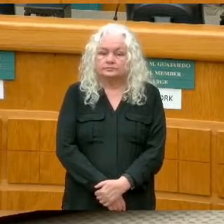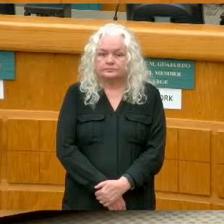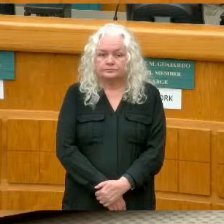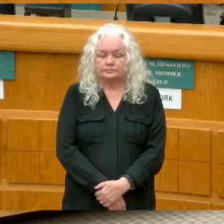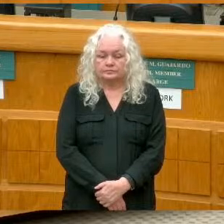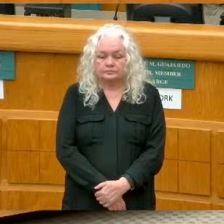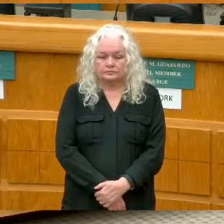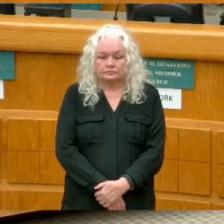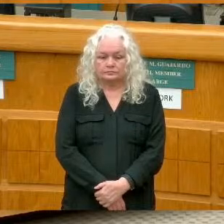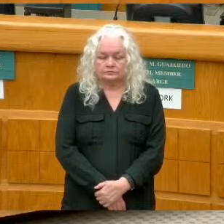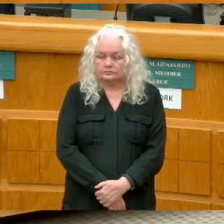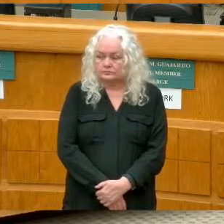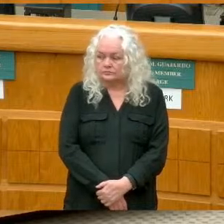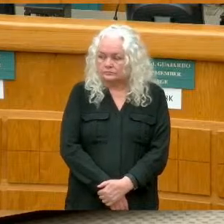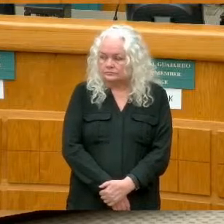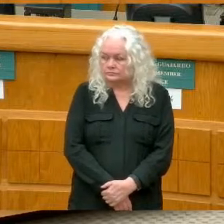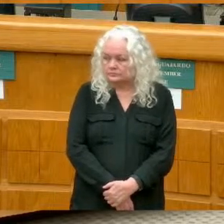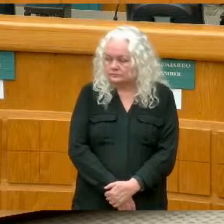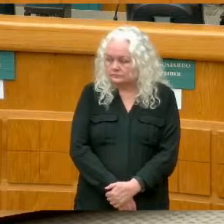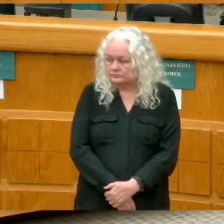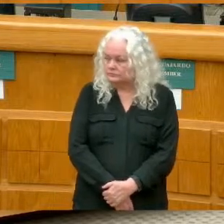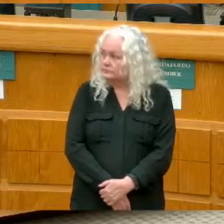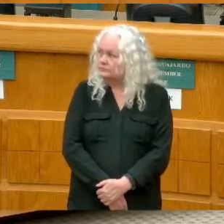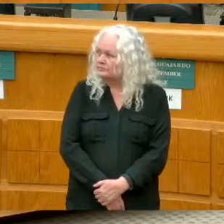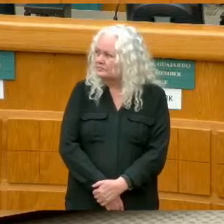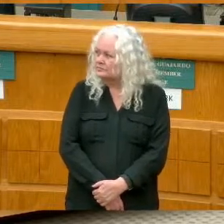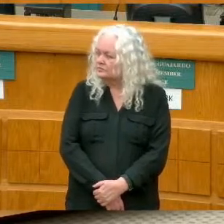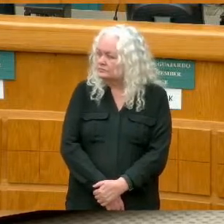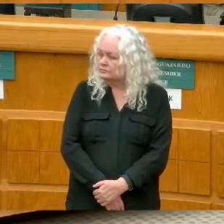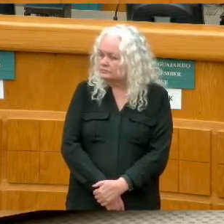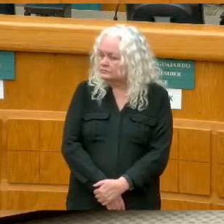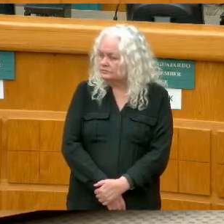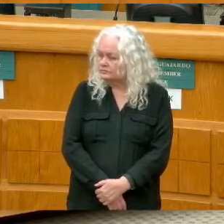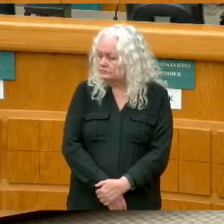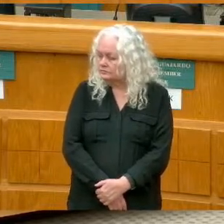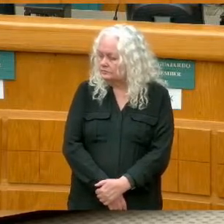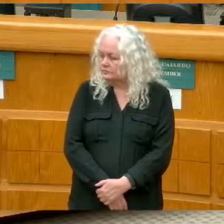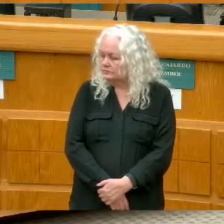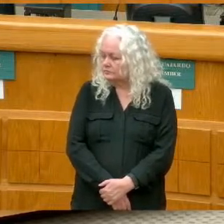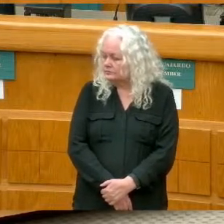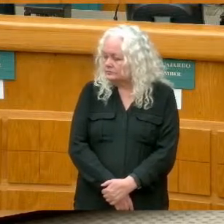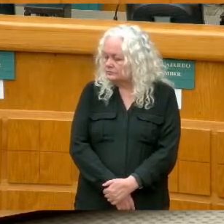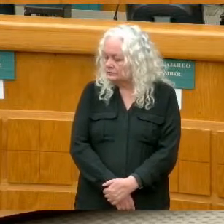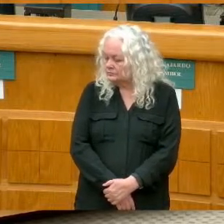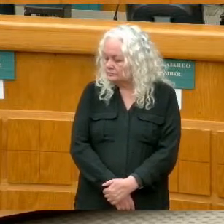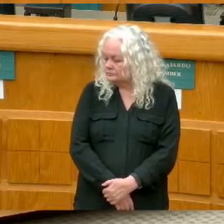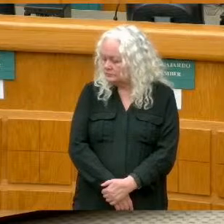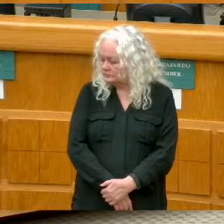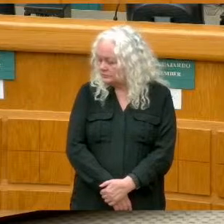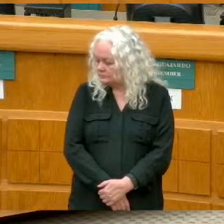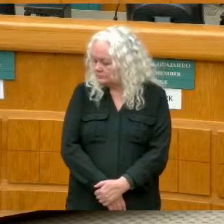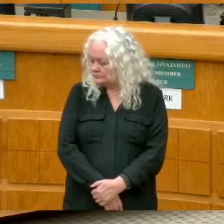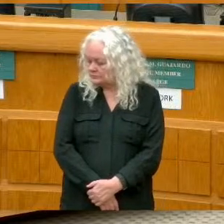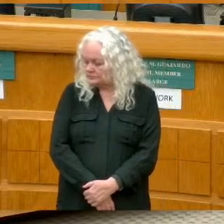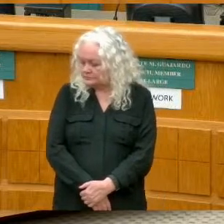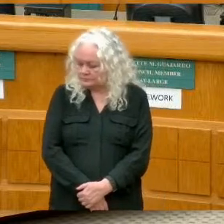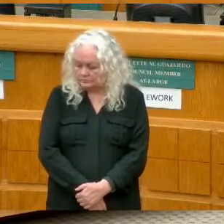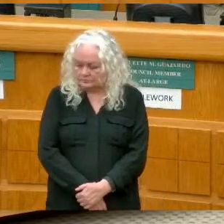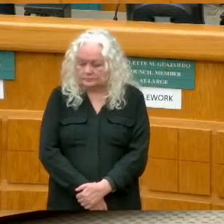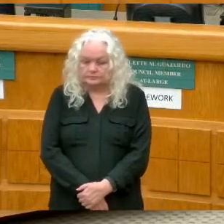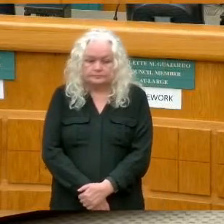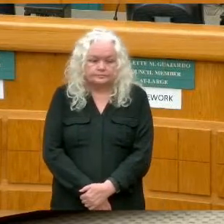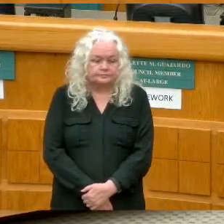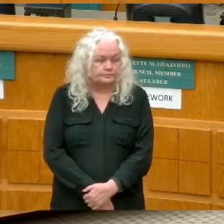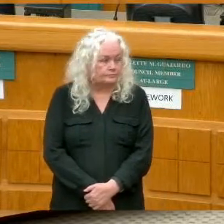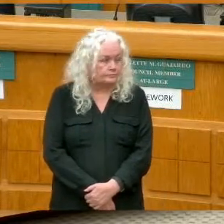pequeña y le pido tomar todas las precauciones en el área, la cual reabrirá en cuanto sea posible. El estado de Texas continúa teniendo un gran número de